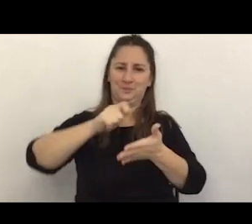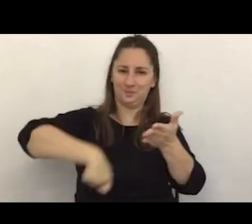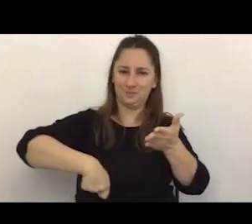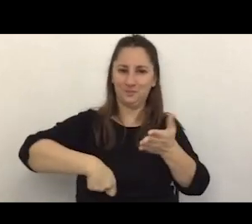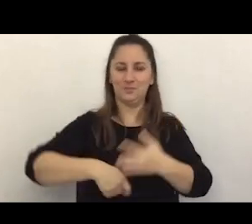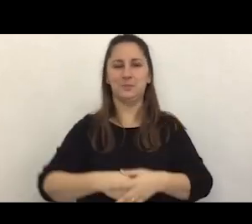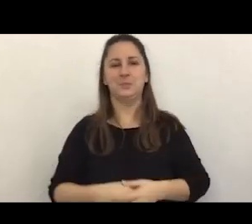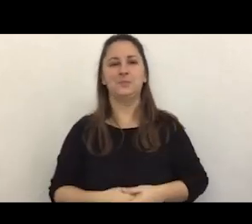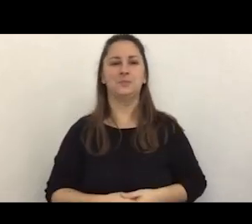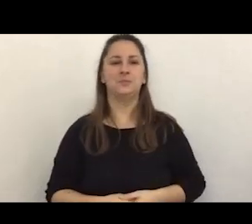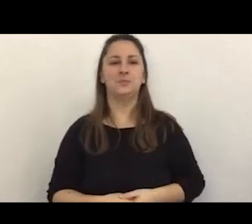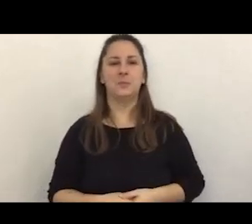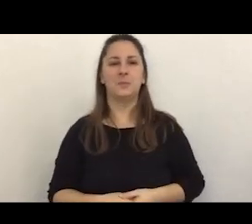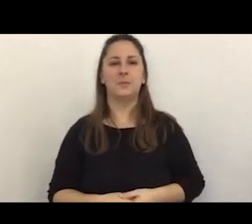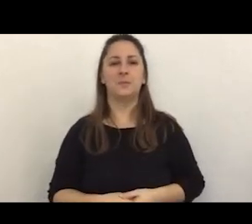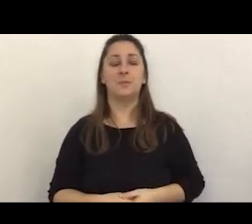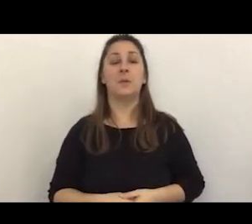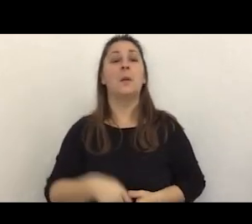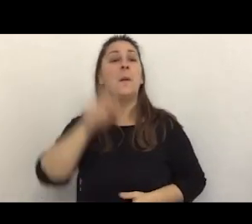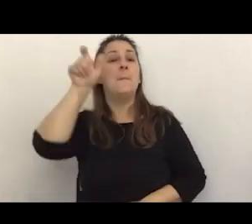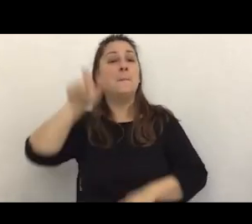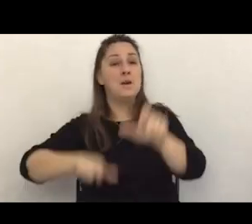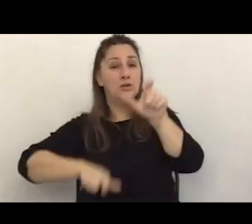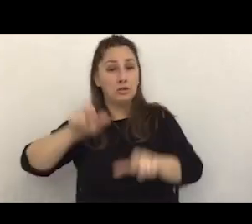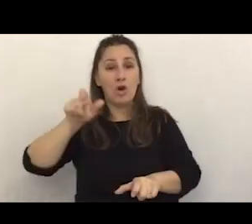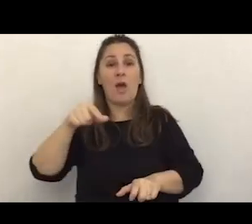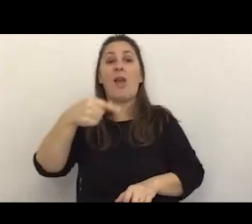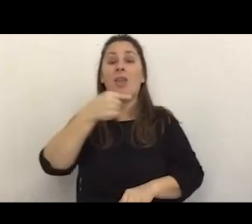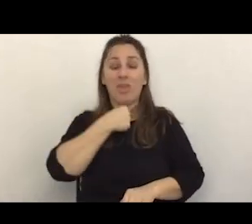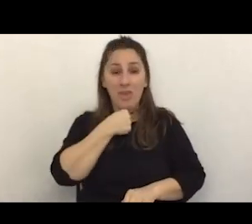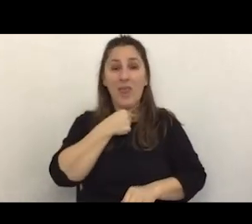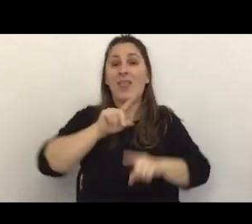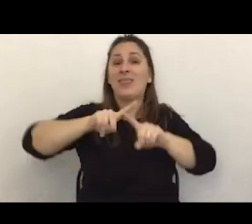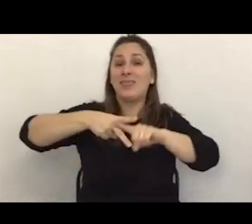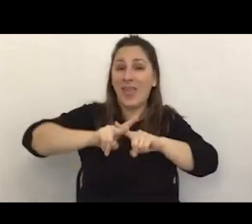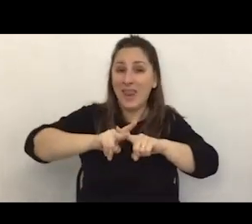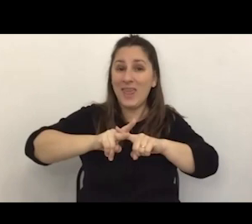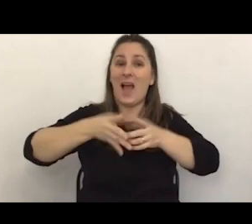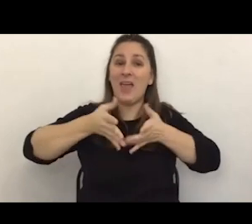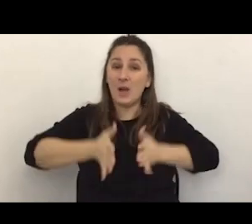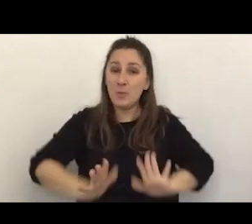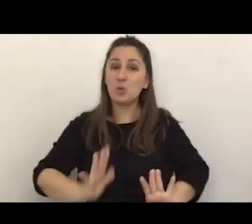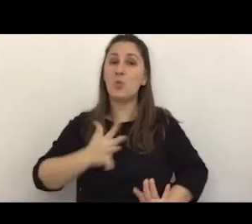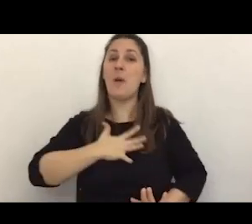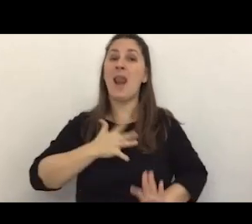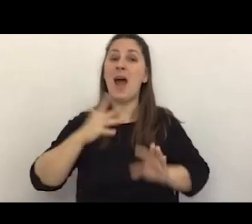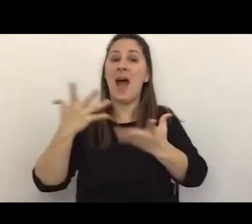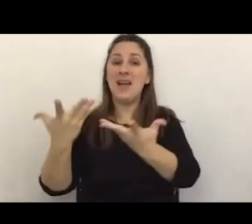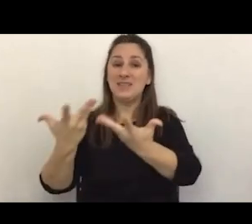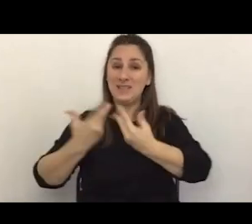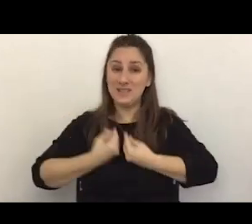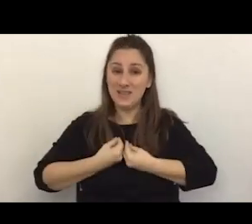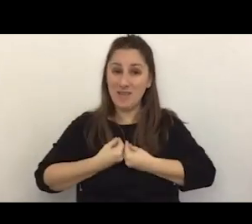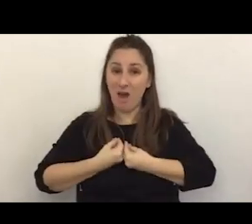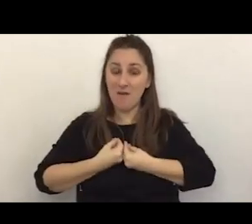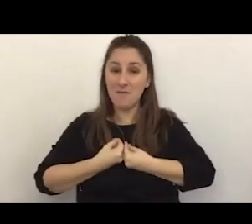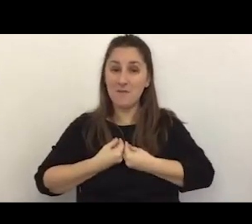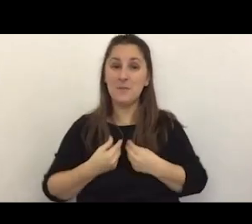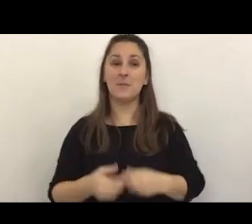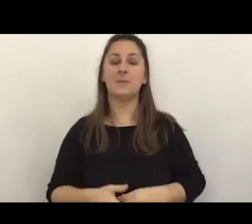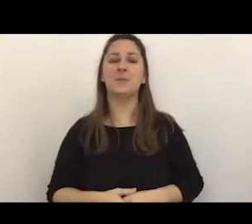quienes quieran acceder a una técnica de reproducción humana asistida